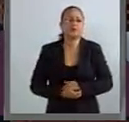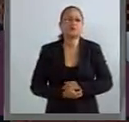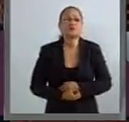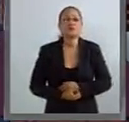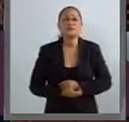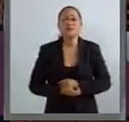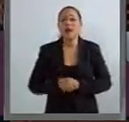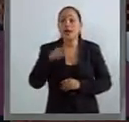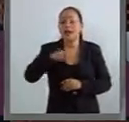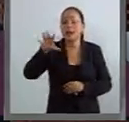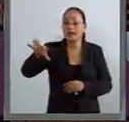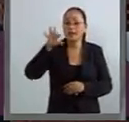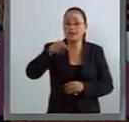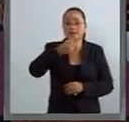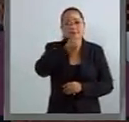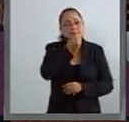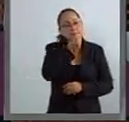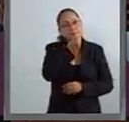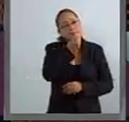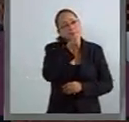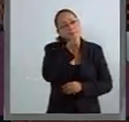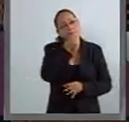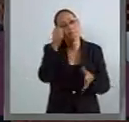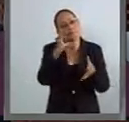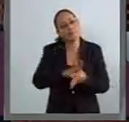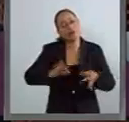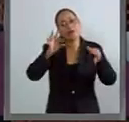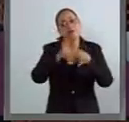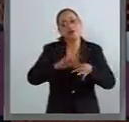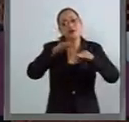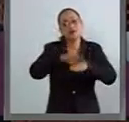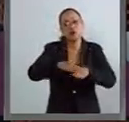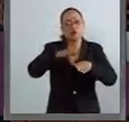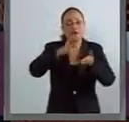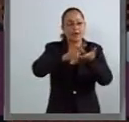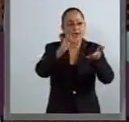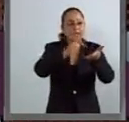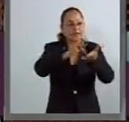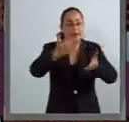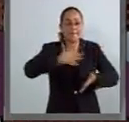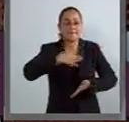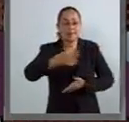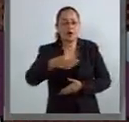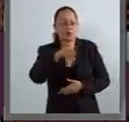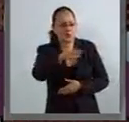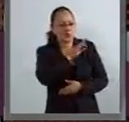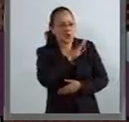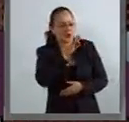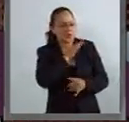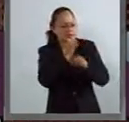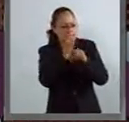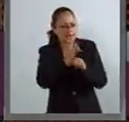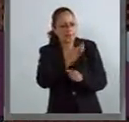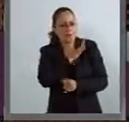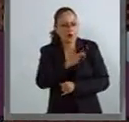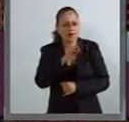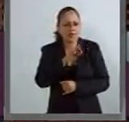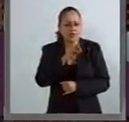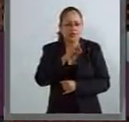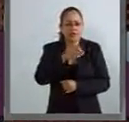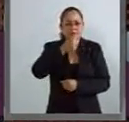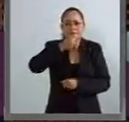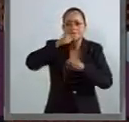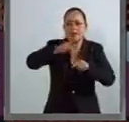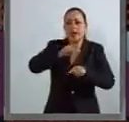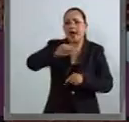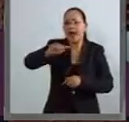cuando es electo y da el discurso de agradecimiento por haber sido electo, por ahí todo, lo pueden encontrar si lo googlean, discurso a los electores de